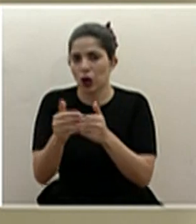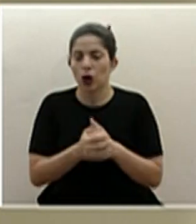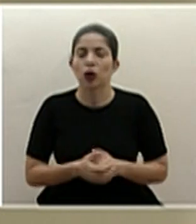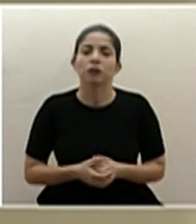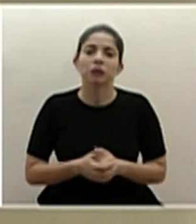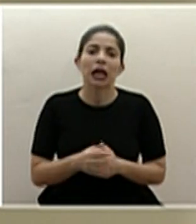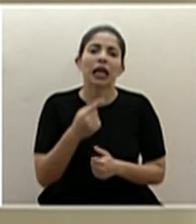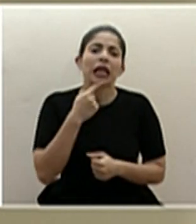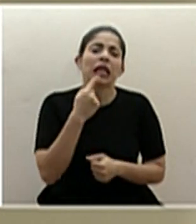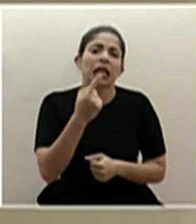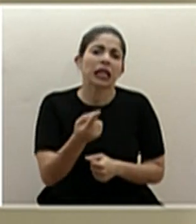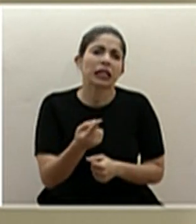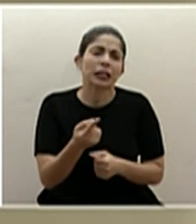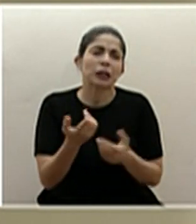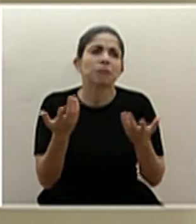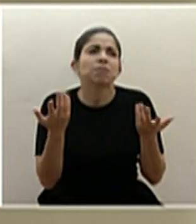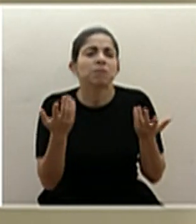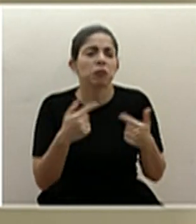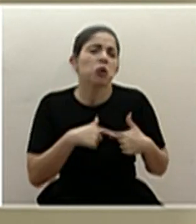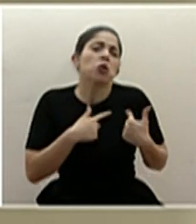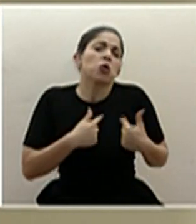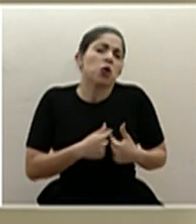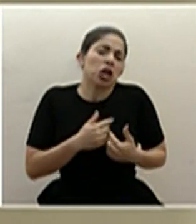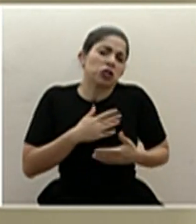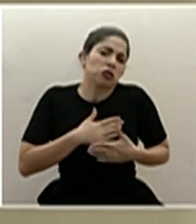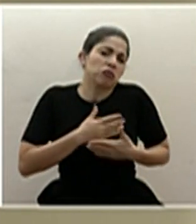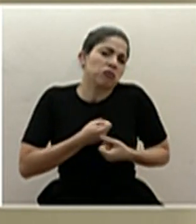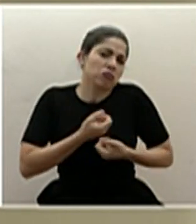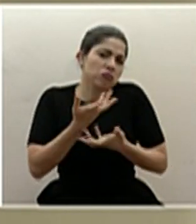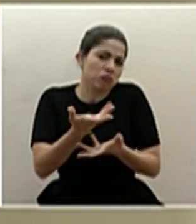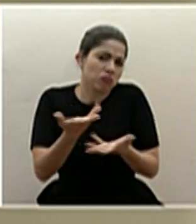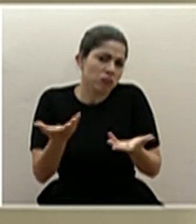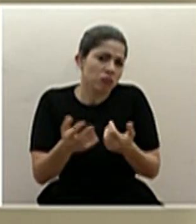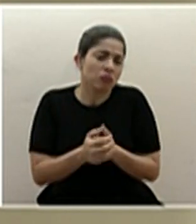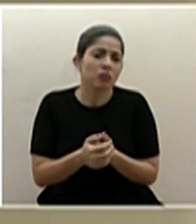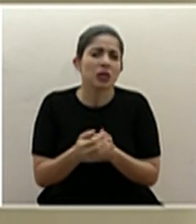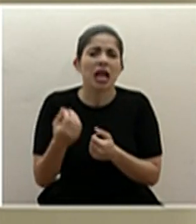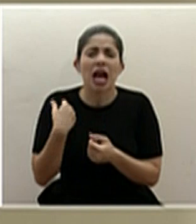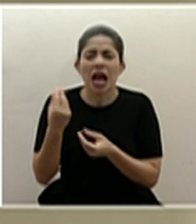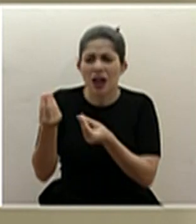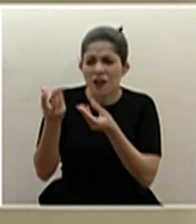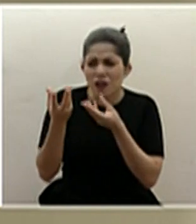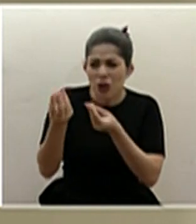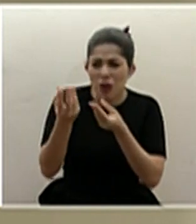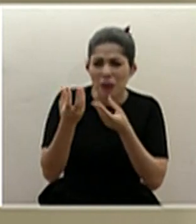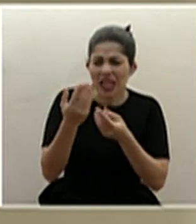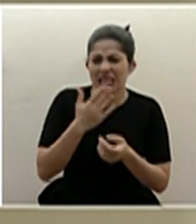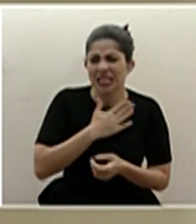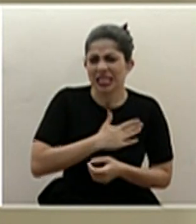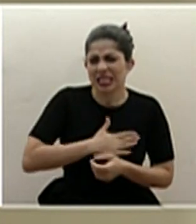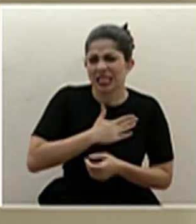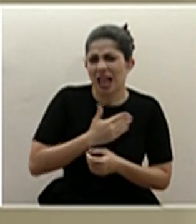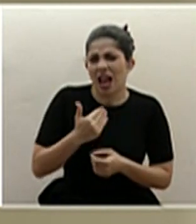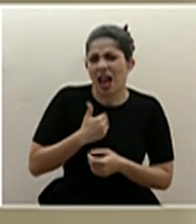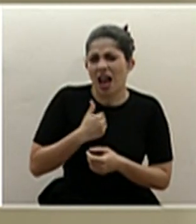y decirlo de corazón, podríamos decirlo, se han generado una serie de informaciones,